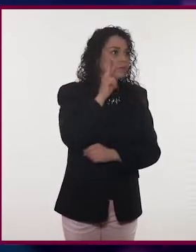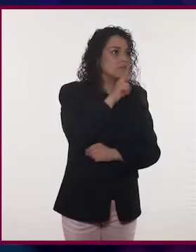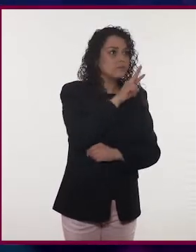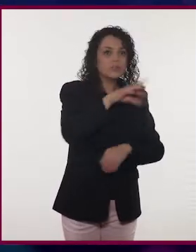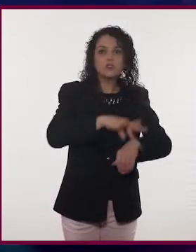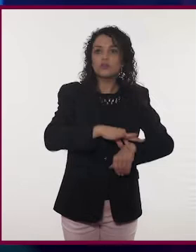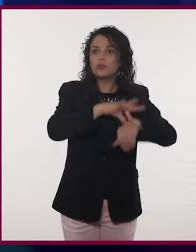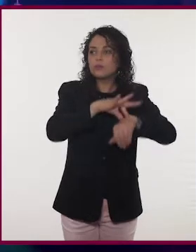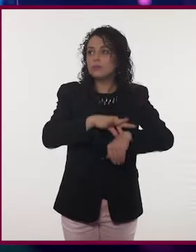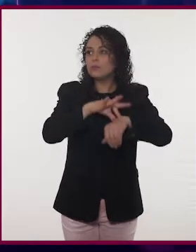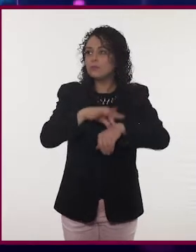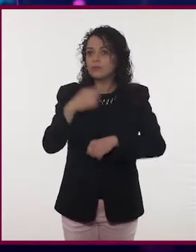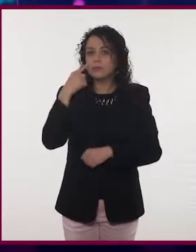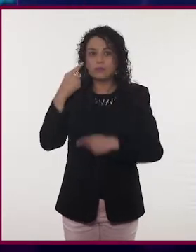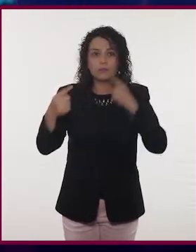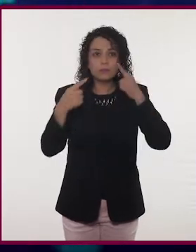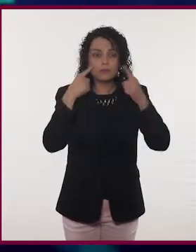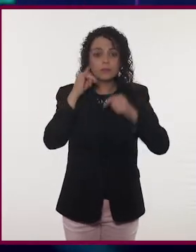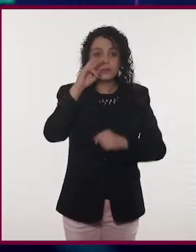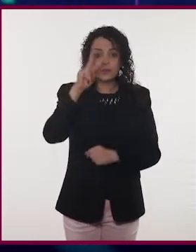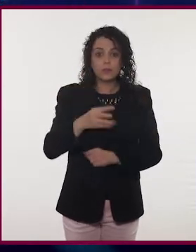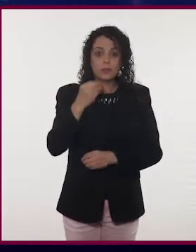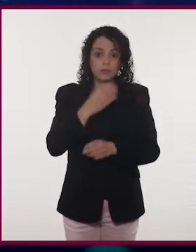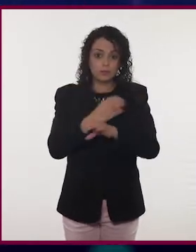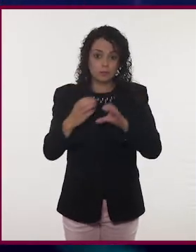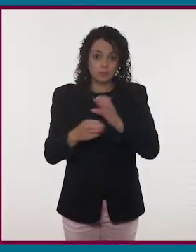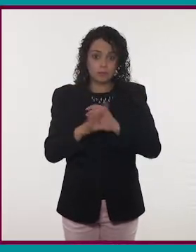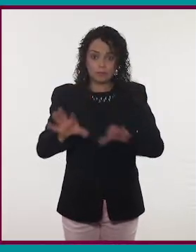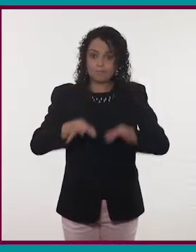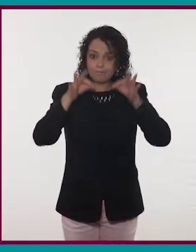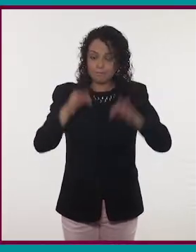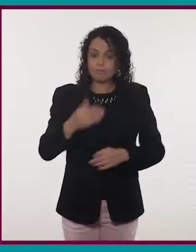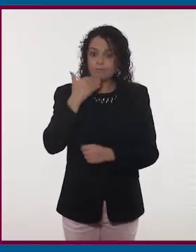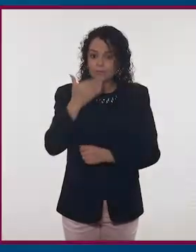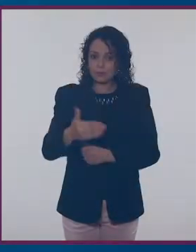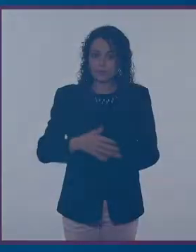podemos verificar que muchas de las cosas estén de forma correcta.